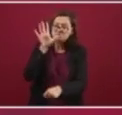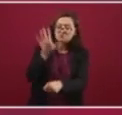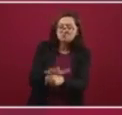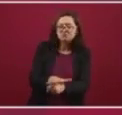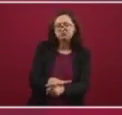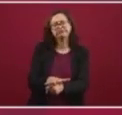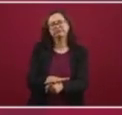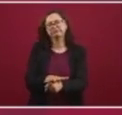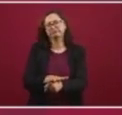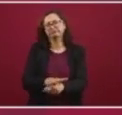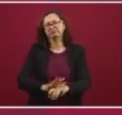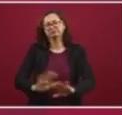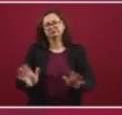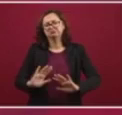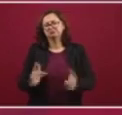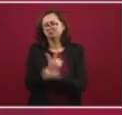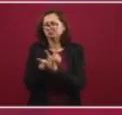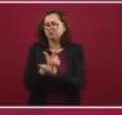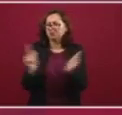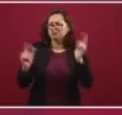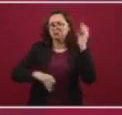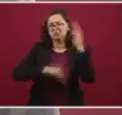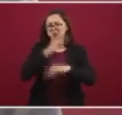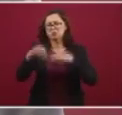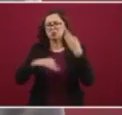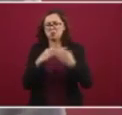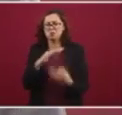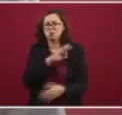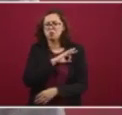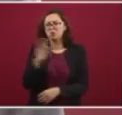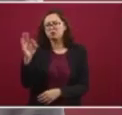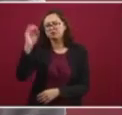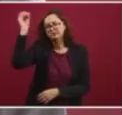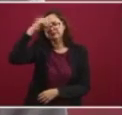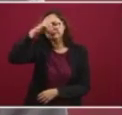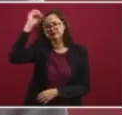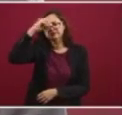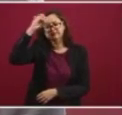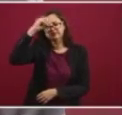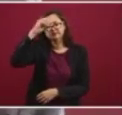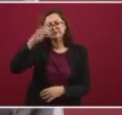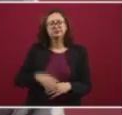mundo opine, no es